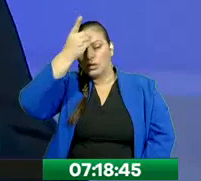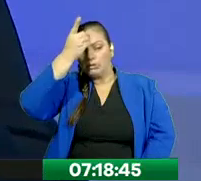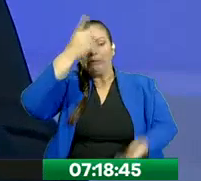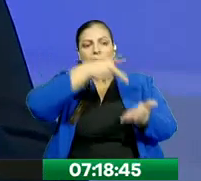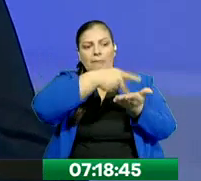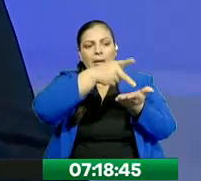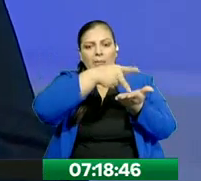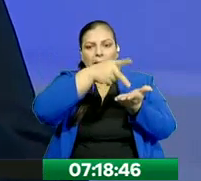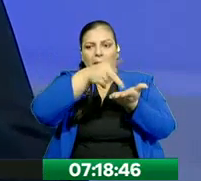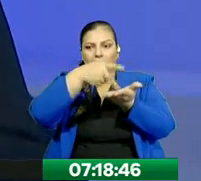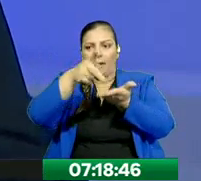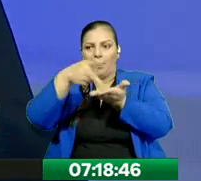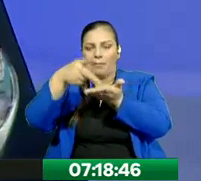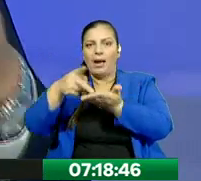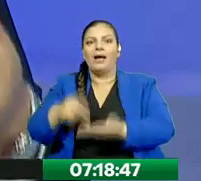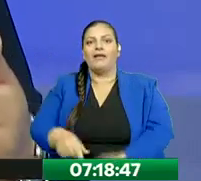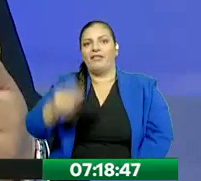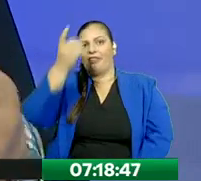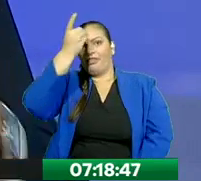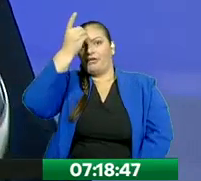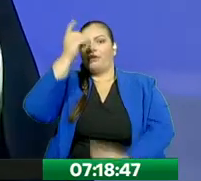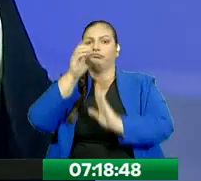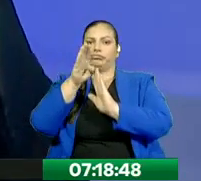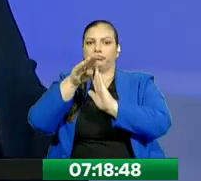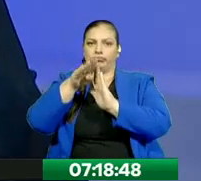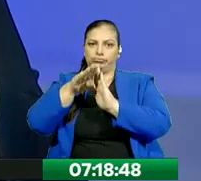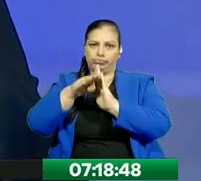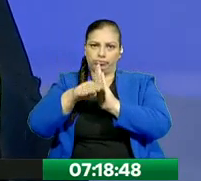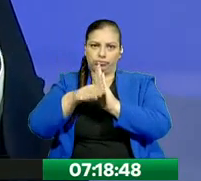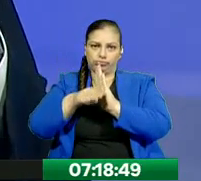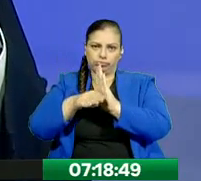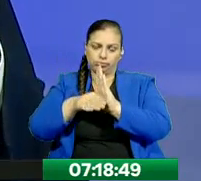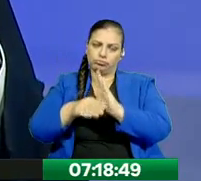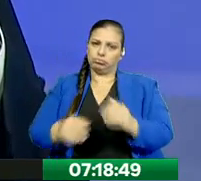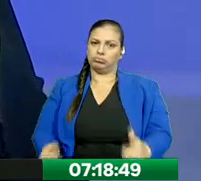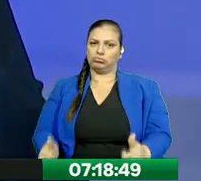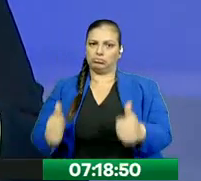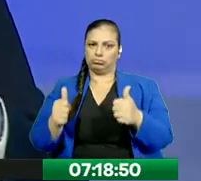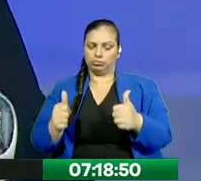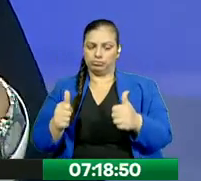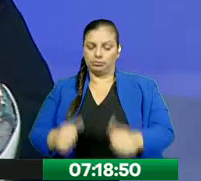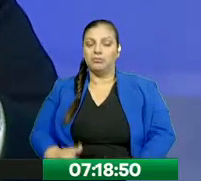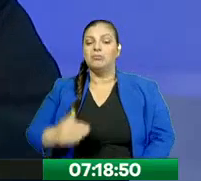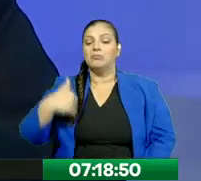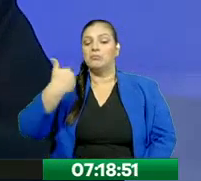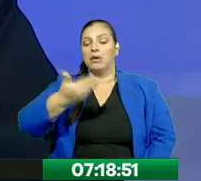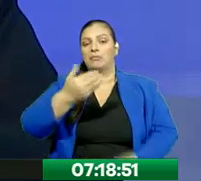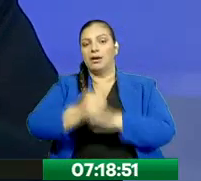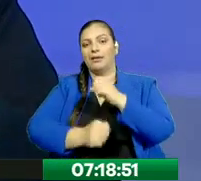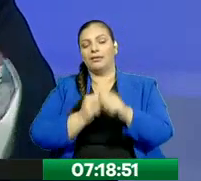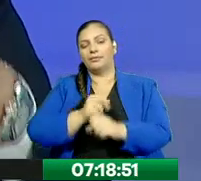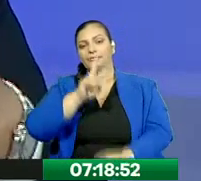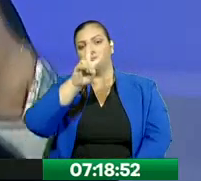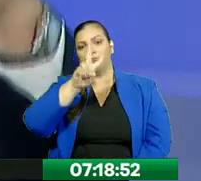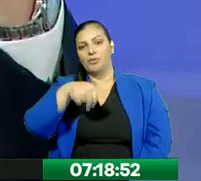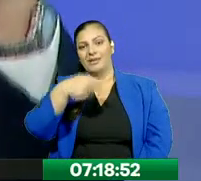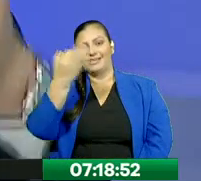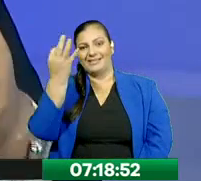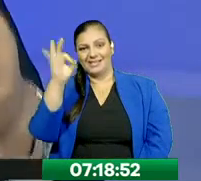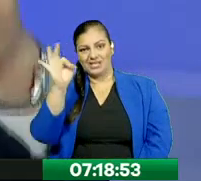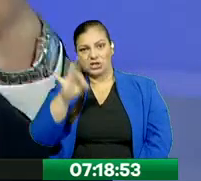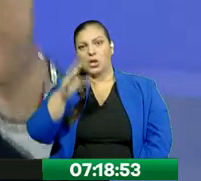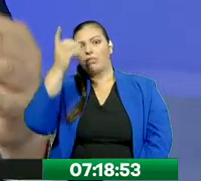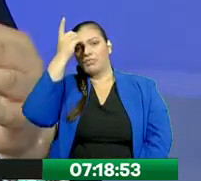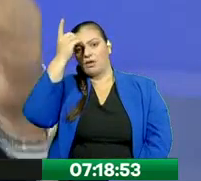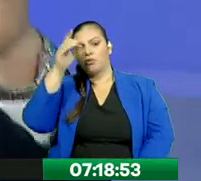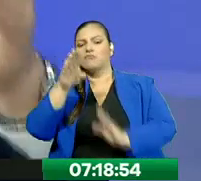y que obviamente se va a reflejar en la proforma presupuestaria de este año 2019, que a mi juicio va a tener un déficit